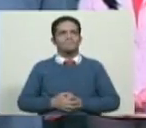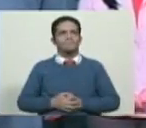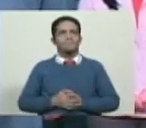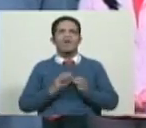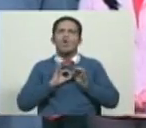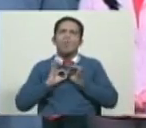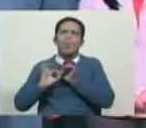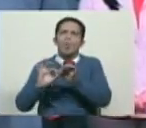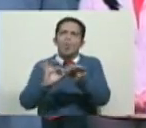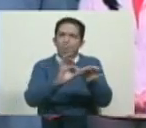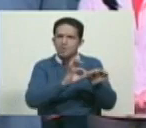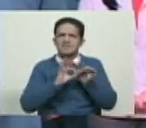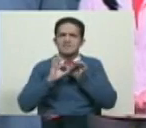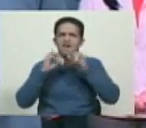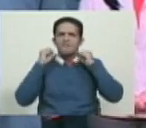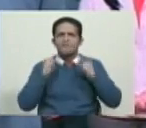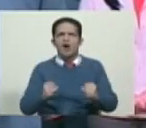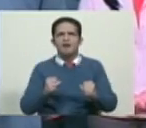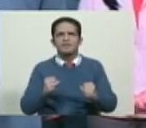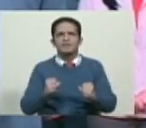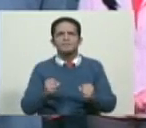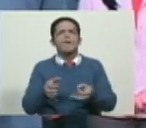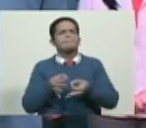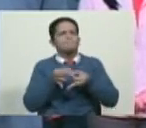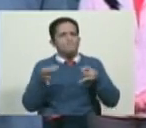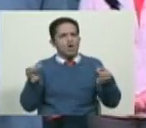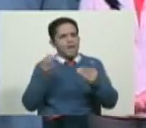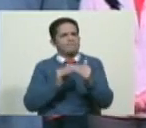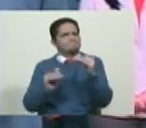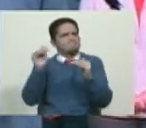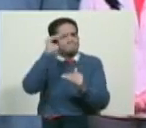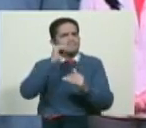Unidad monolítica, moral máxima.